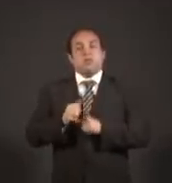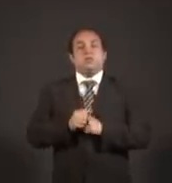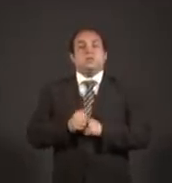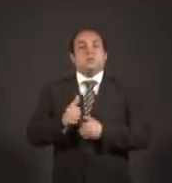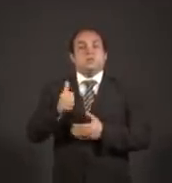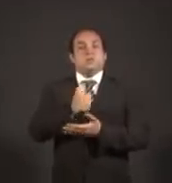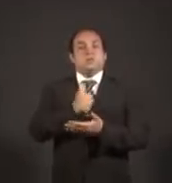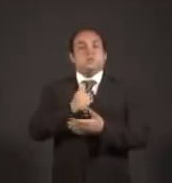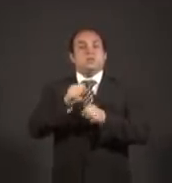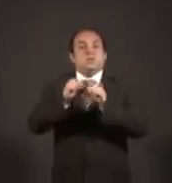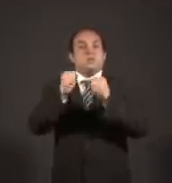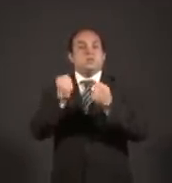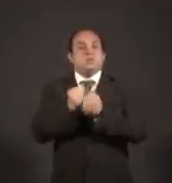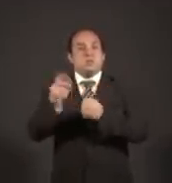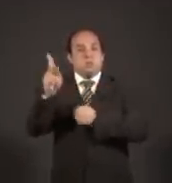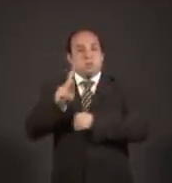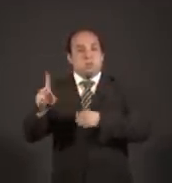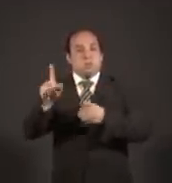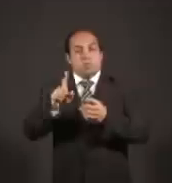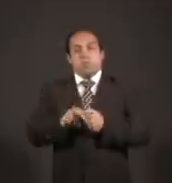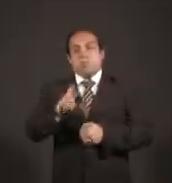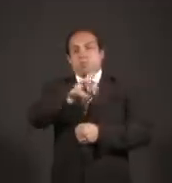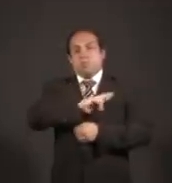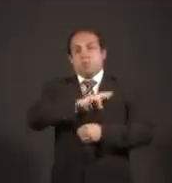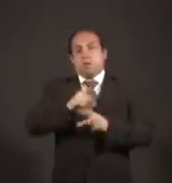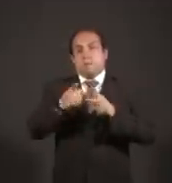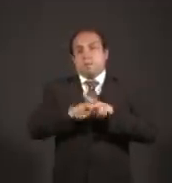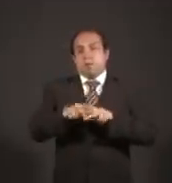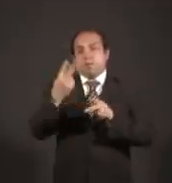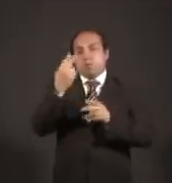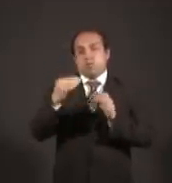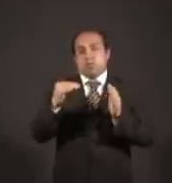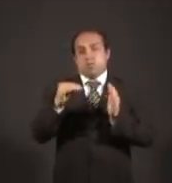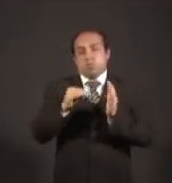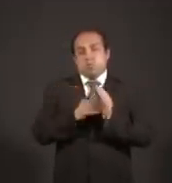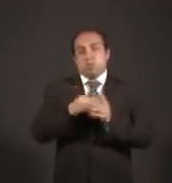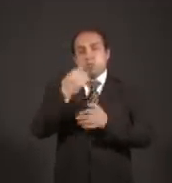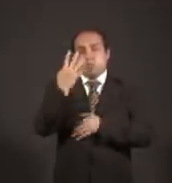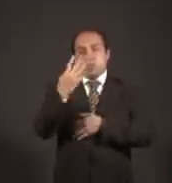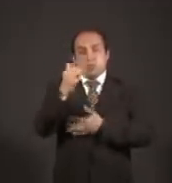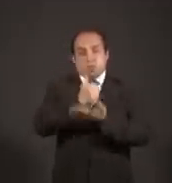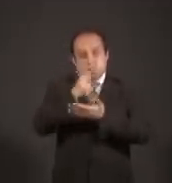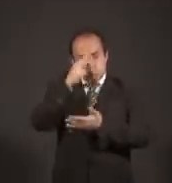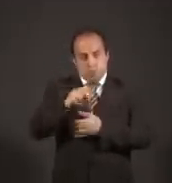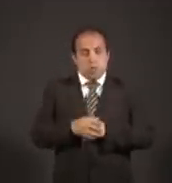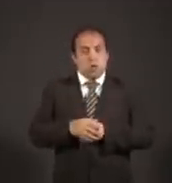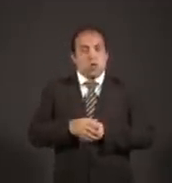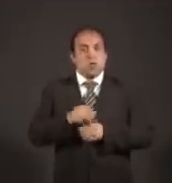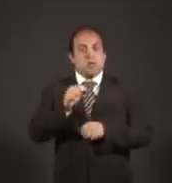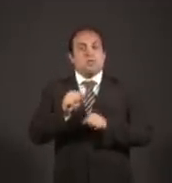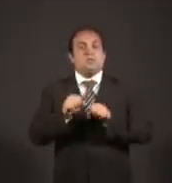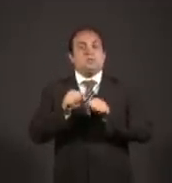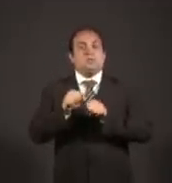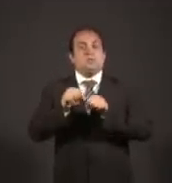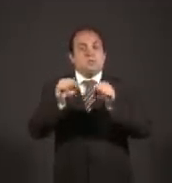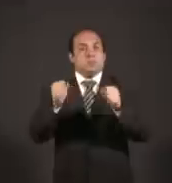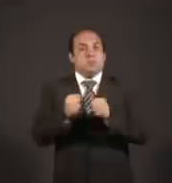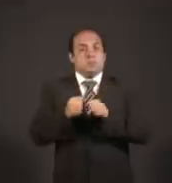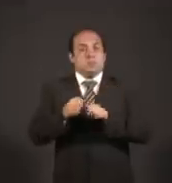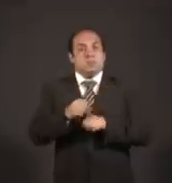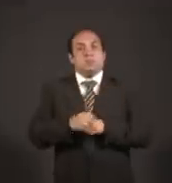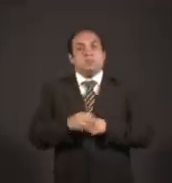operación en el año 2004 en la Ciudad de México, el sistema Ecobici, que también inició prácticamente